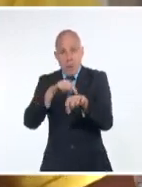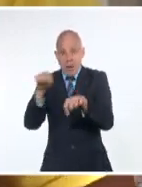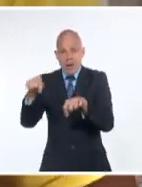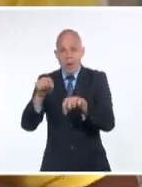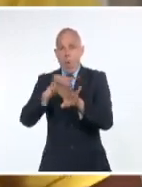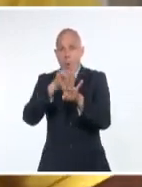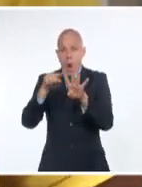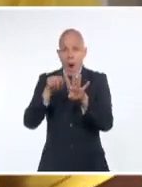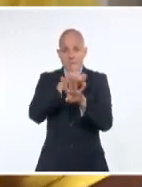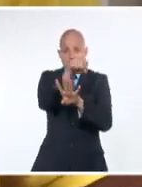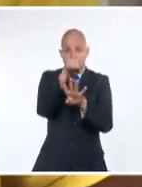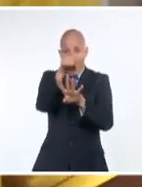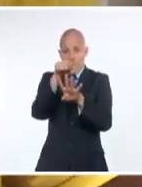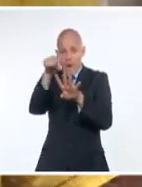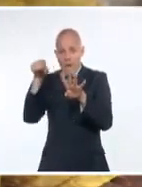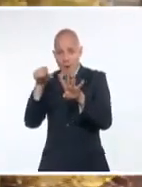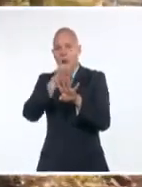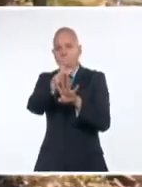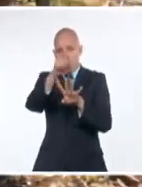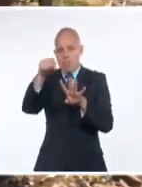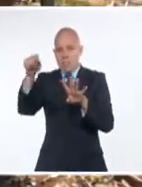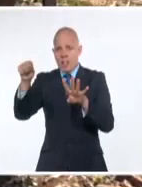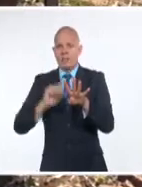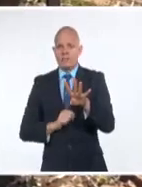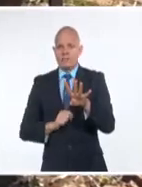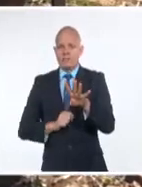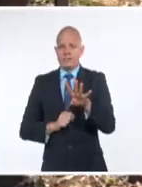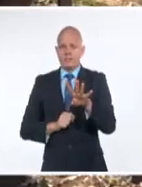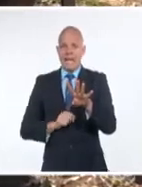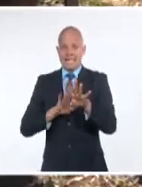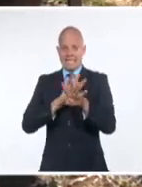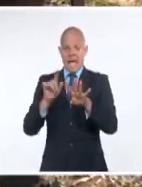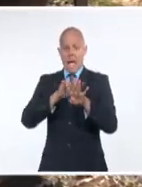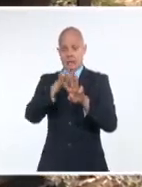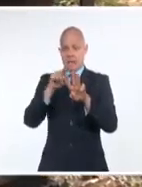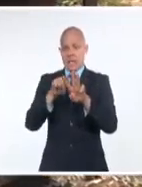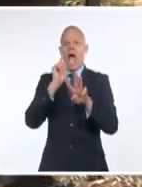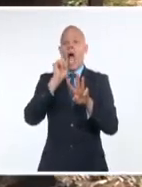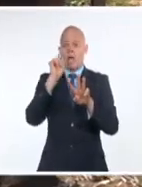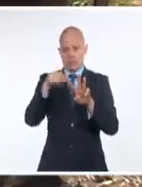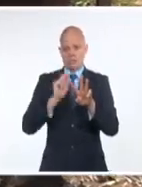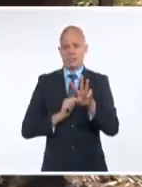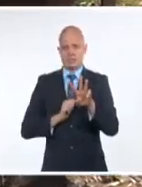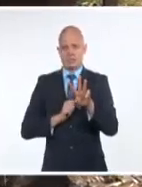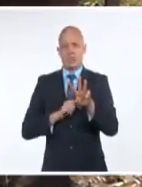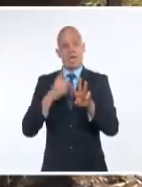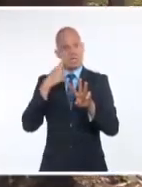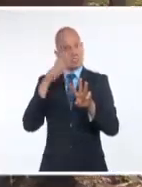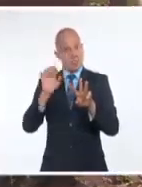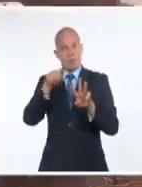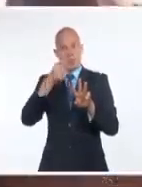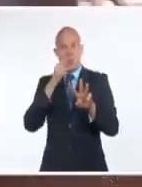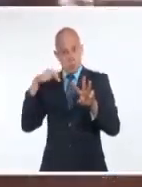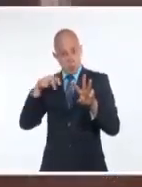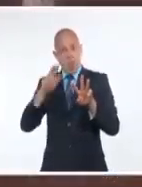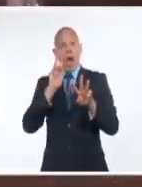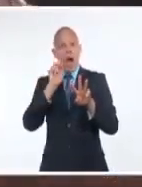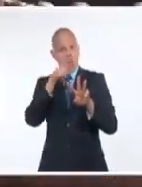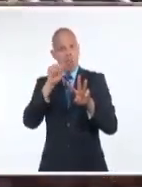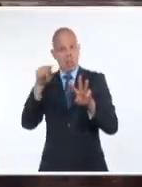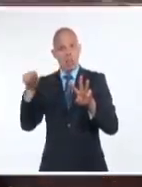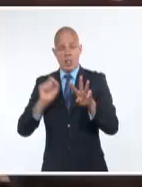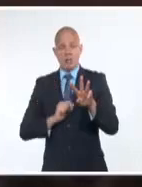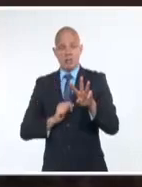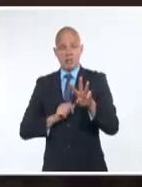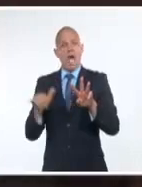emplazaron originalmente en la batería número 1. 3 de ellos están en la batería, permanecen en su emplazamiento, incluso con